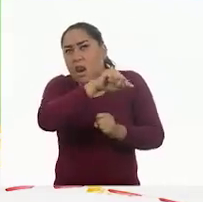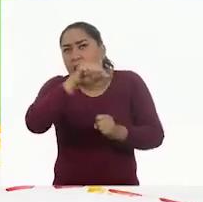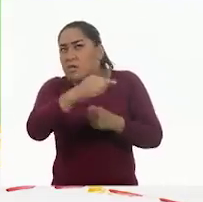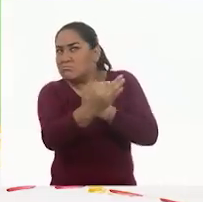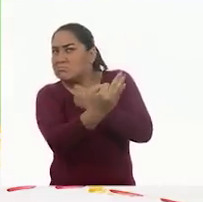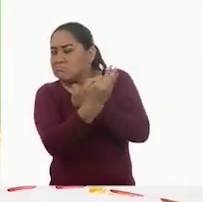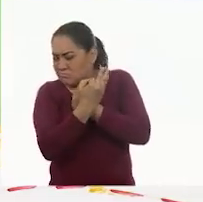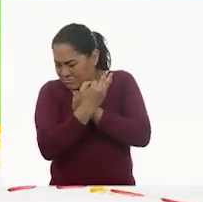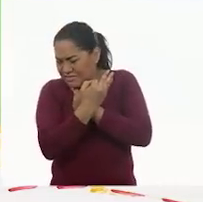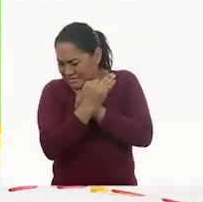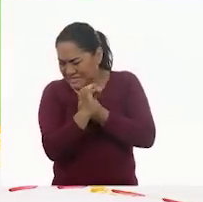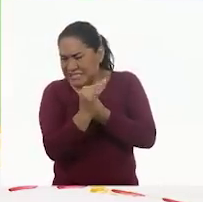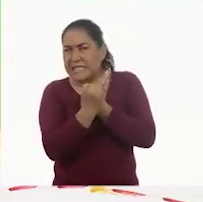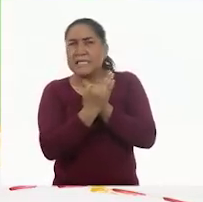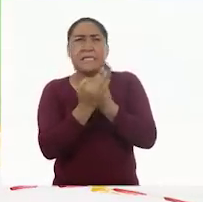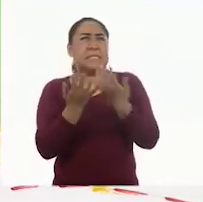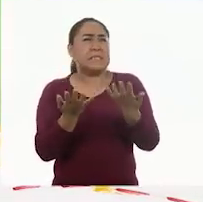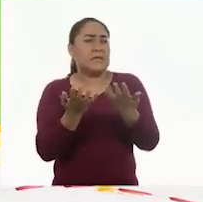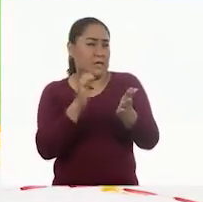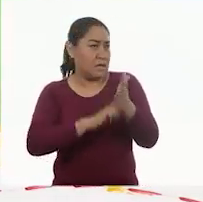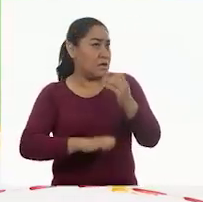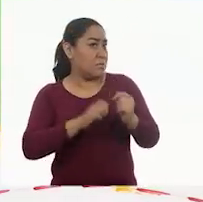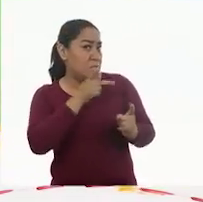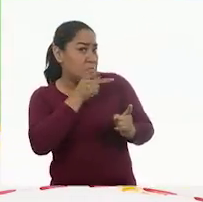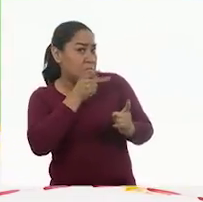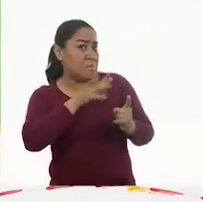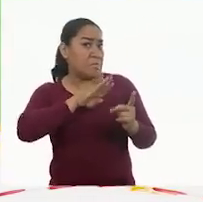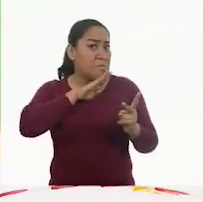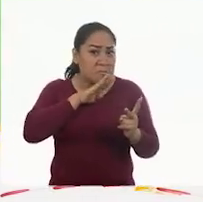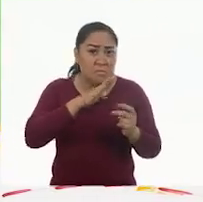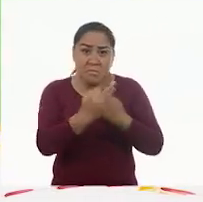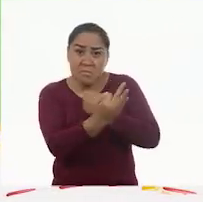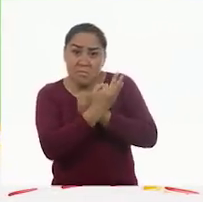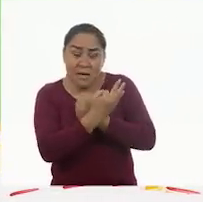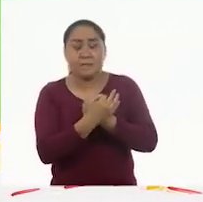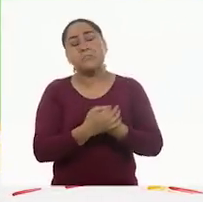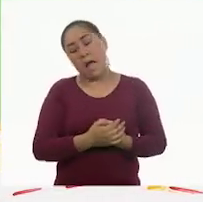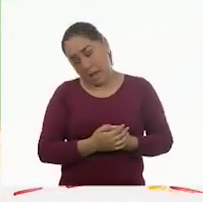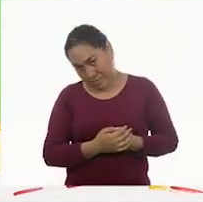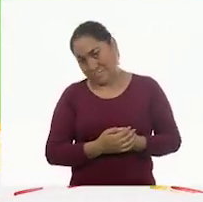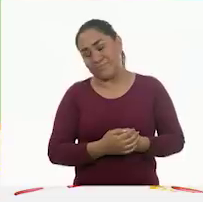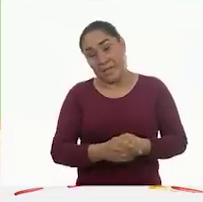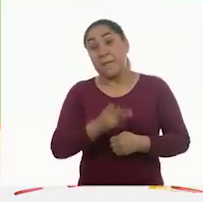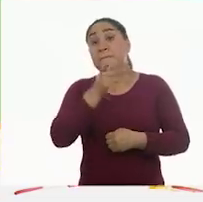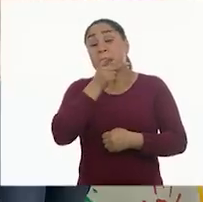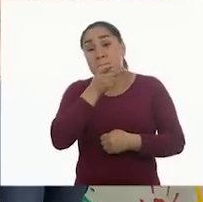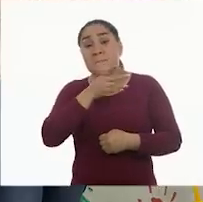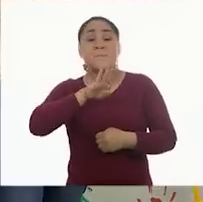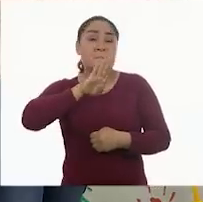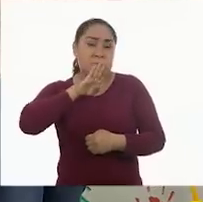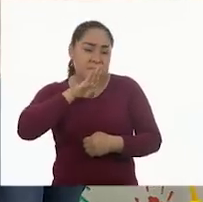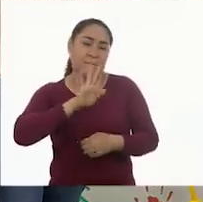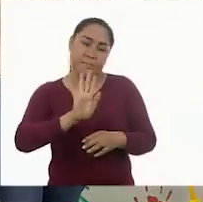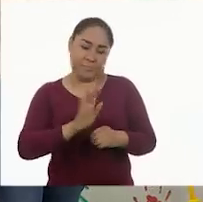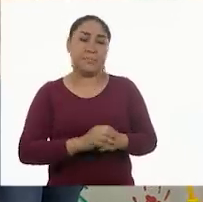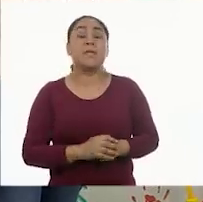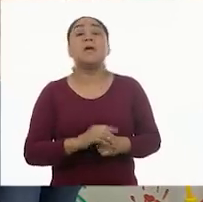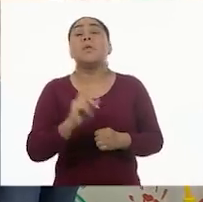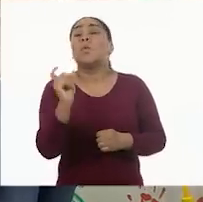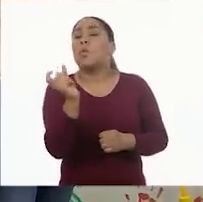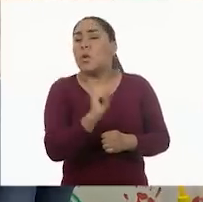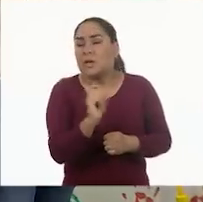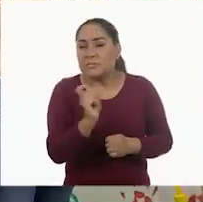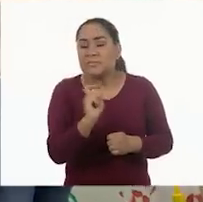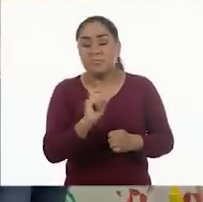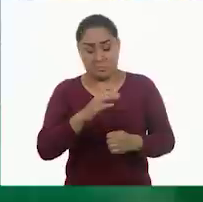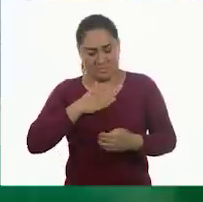Exacto. ¿como exacto. mi papá, mi mamá? Exacto, papá o mamá. ¿Y cuándo de pronto nos damos cuenta que